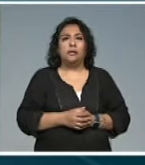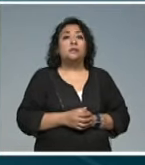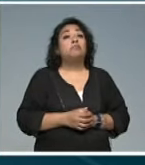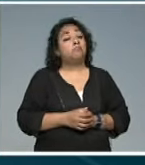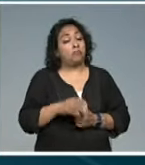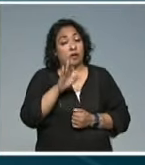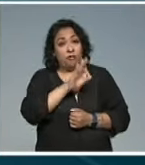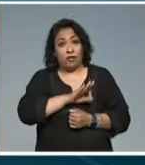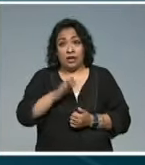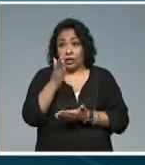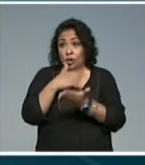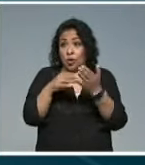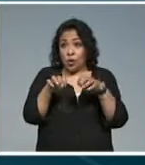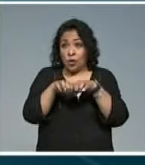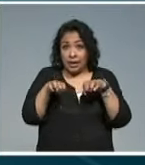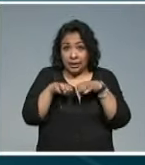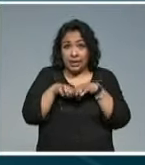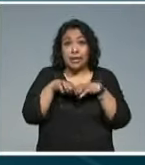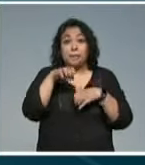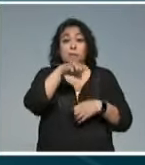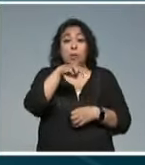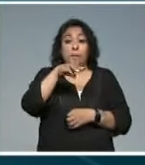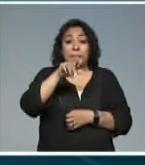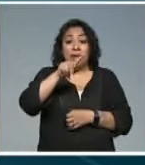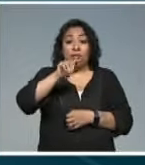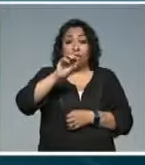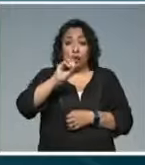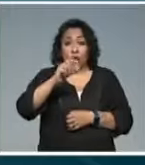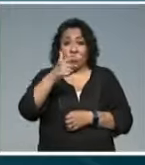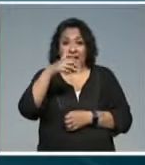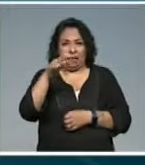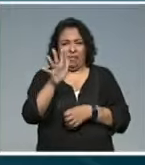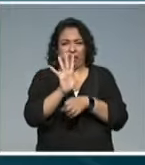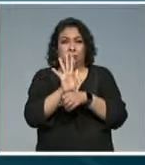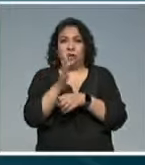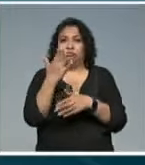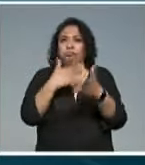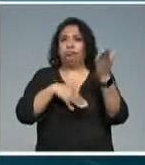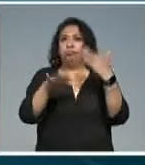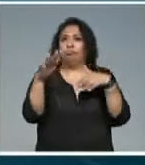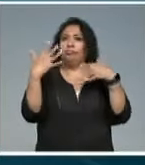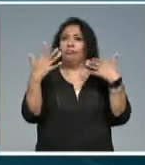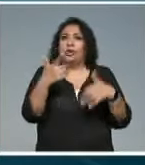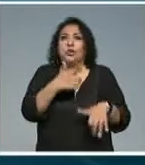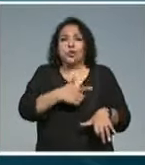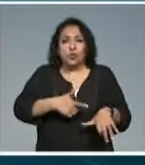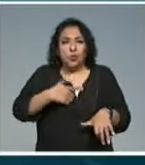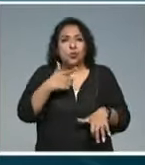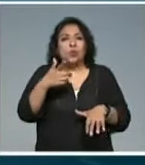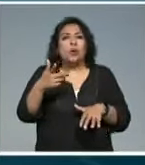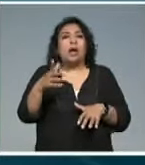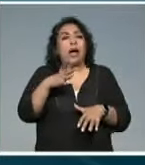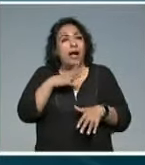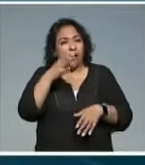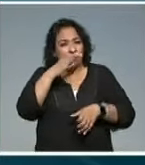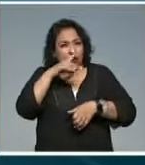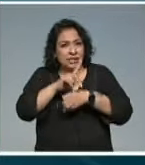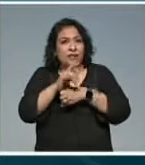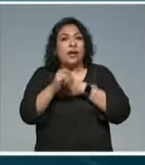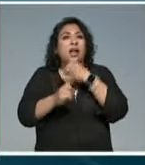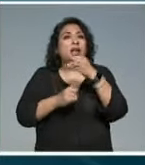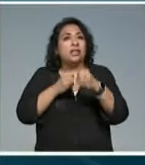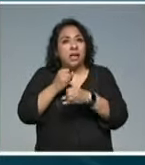Pues muchas felicidades a todo el equipo de Manto de Gemas por este gran éxito. Nos da mucho gusto que cada vez que hay un festival